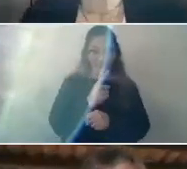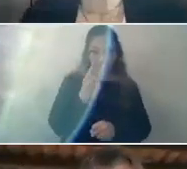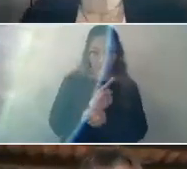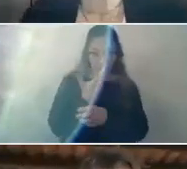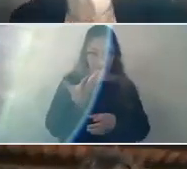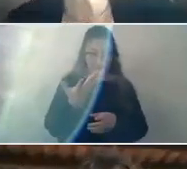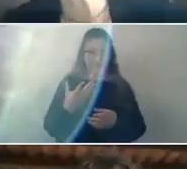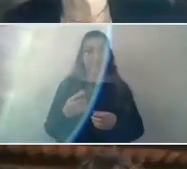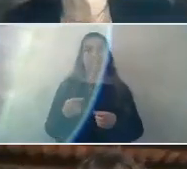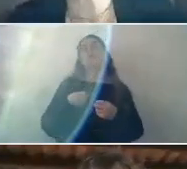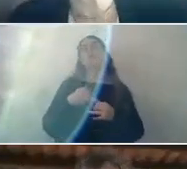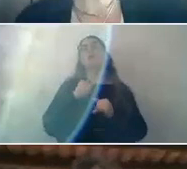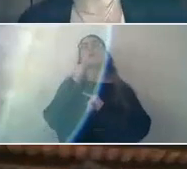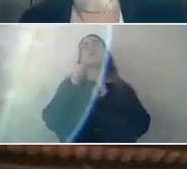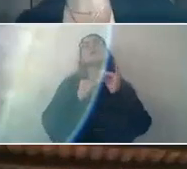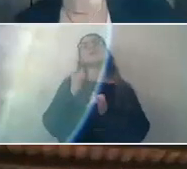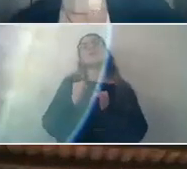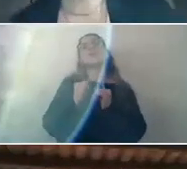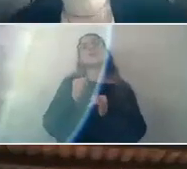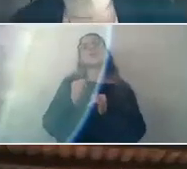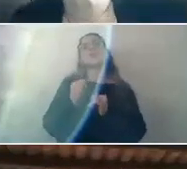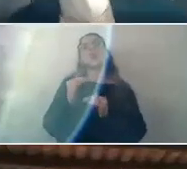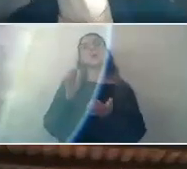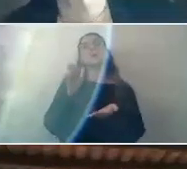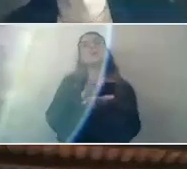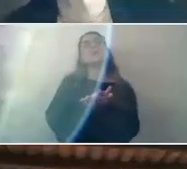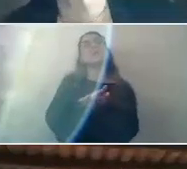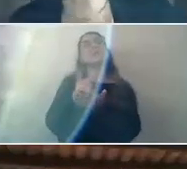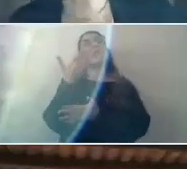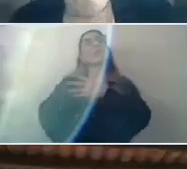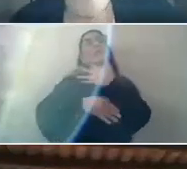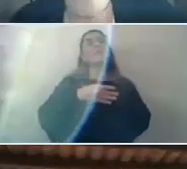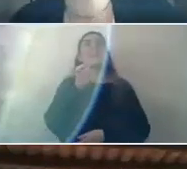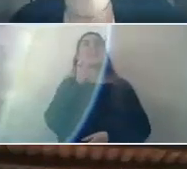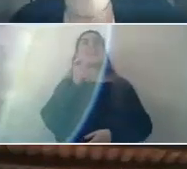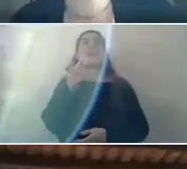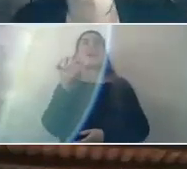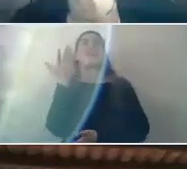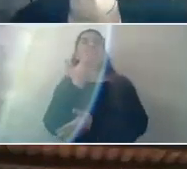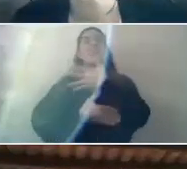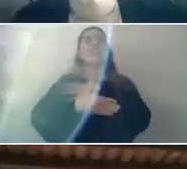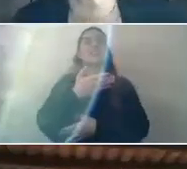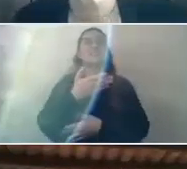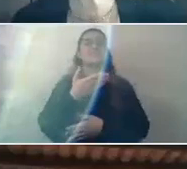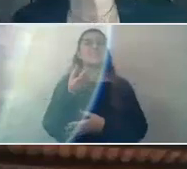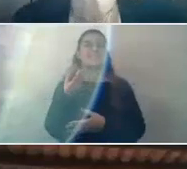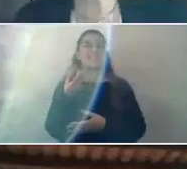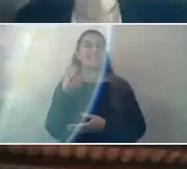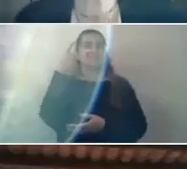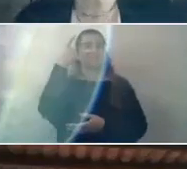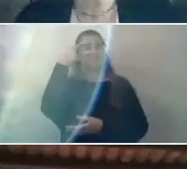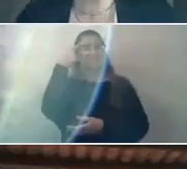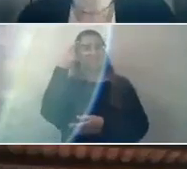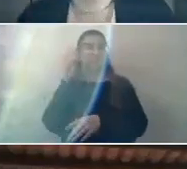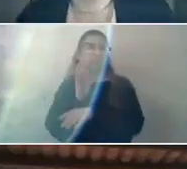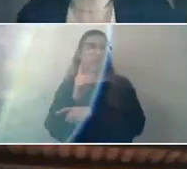de discapacidad cuando hablamos ya no más la palabra discapacidad tiene una connotación negativa yo los